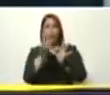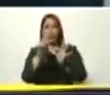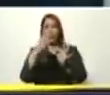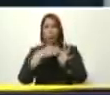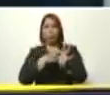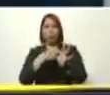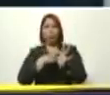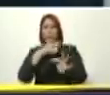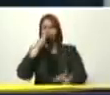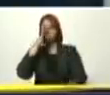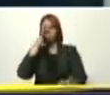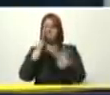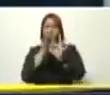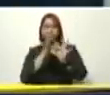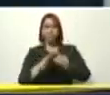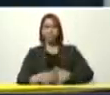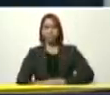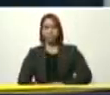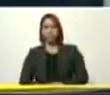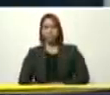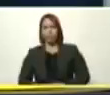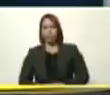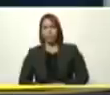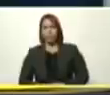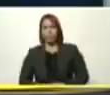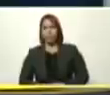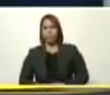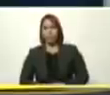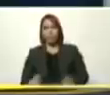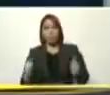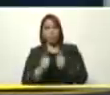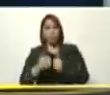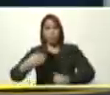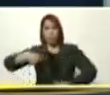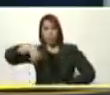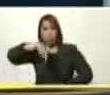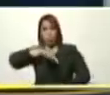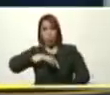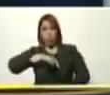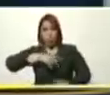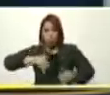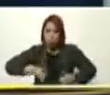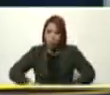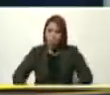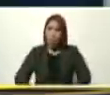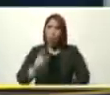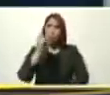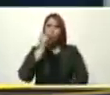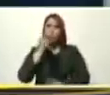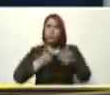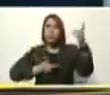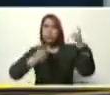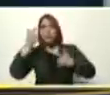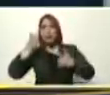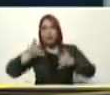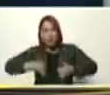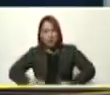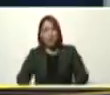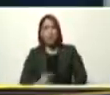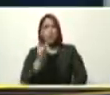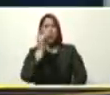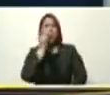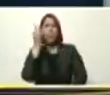pudieron ni podrán. Con nosotros, los hijos de Chávez, los hijos de